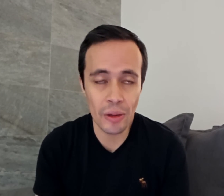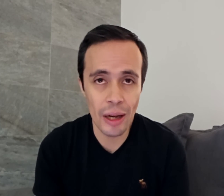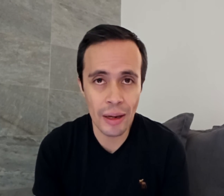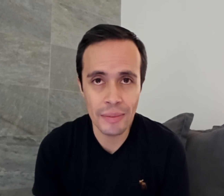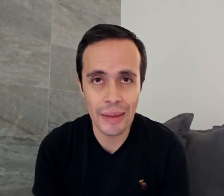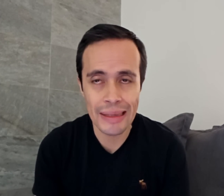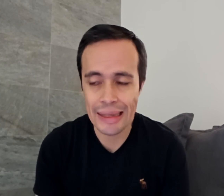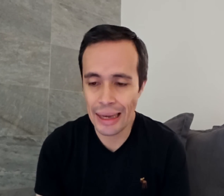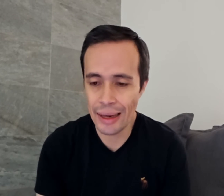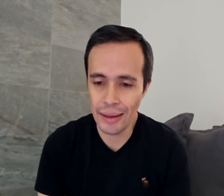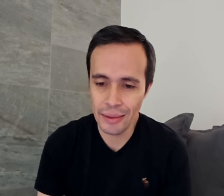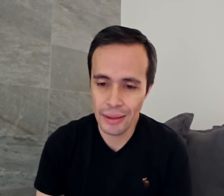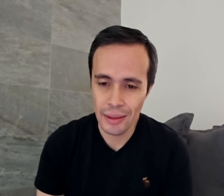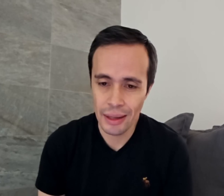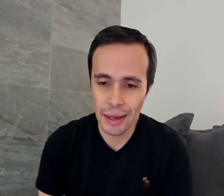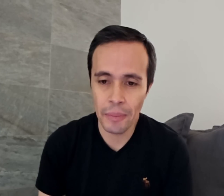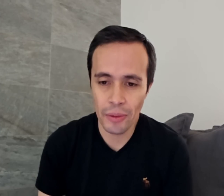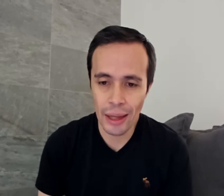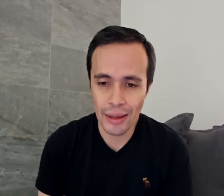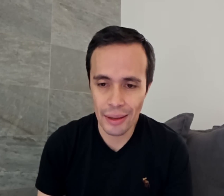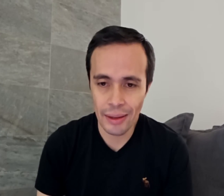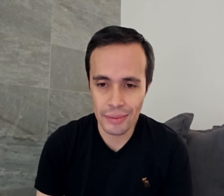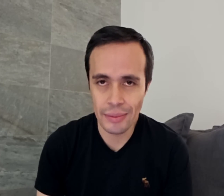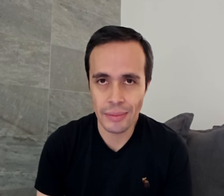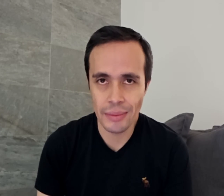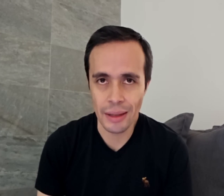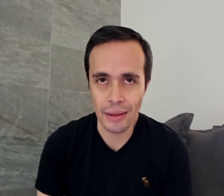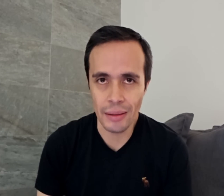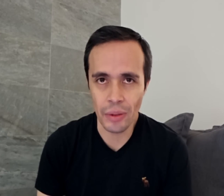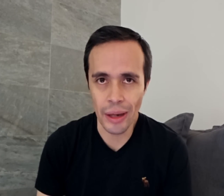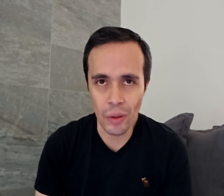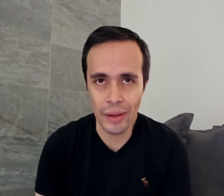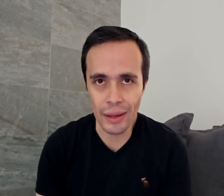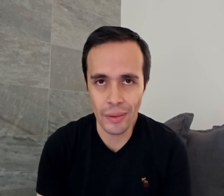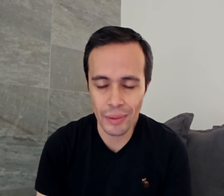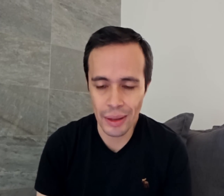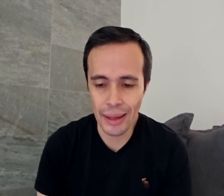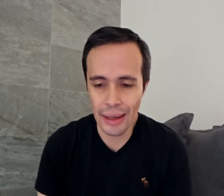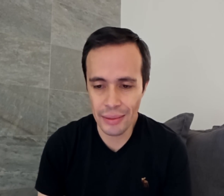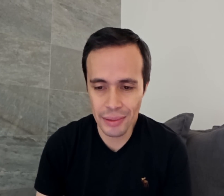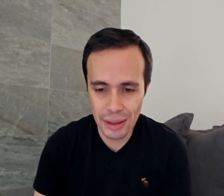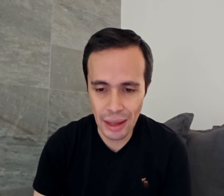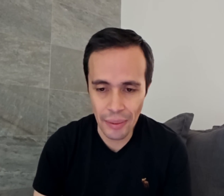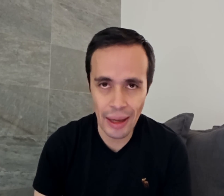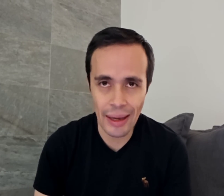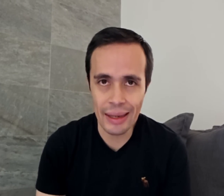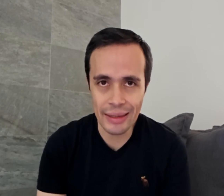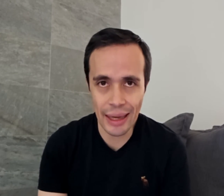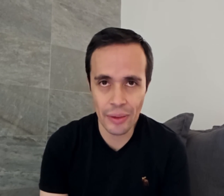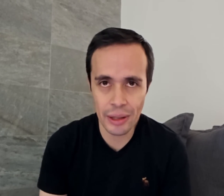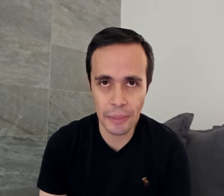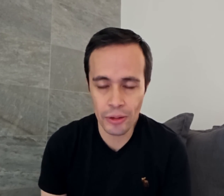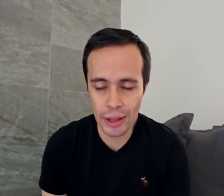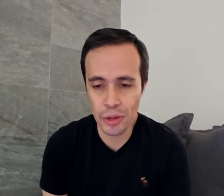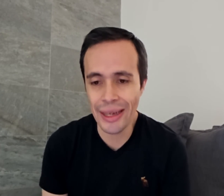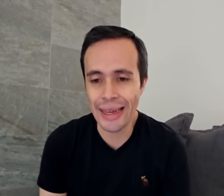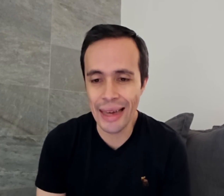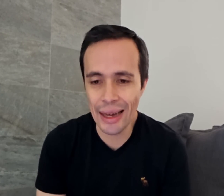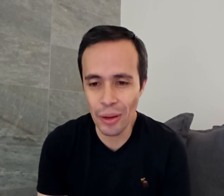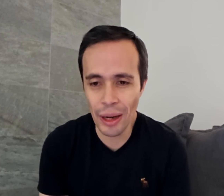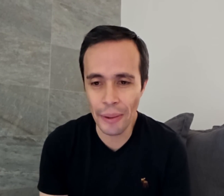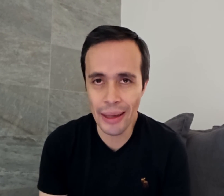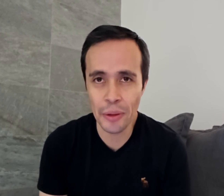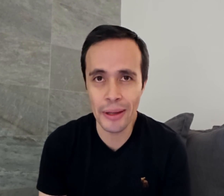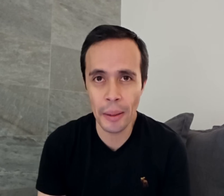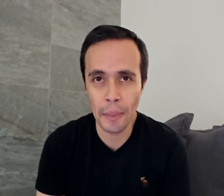la actual mandataria que era importante poner orden, ¿no? Y que se había iniciado ese proceso, que